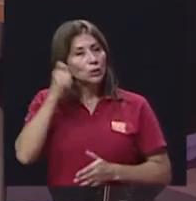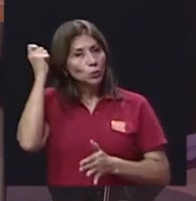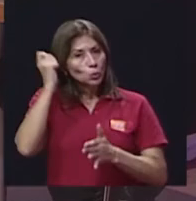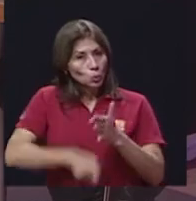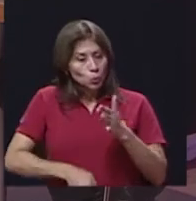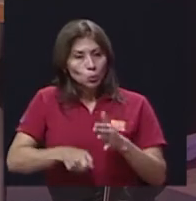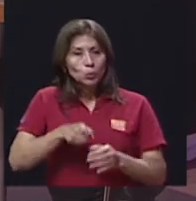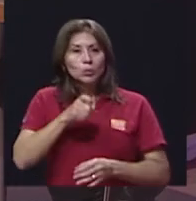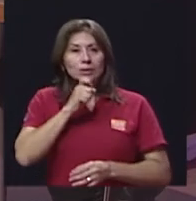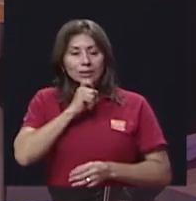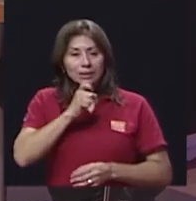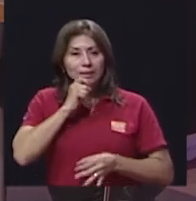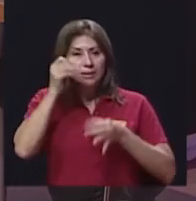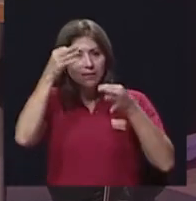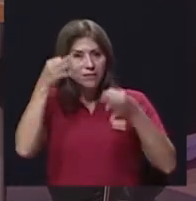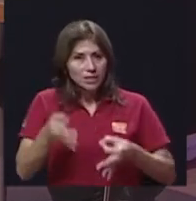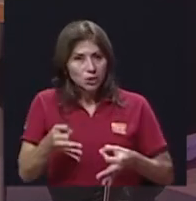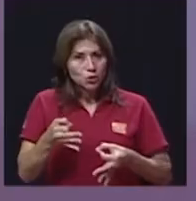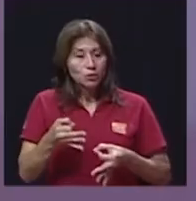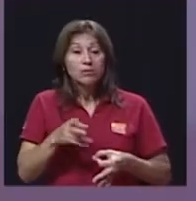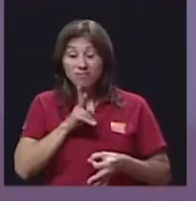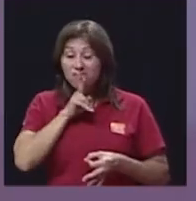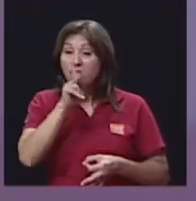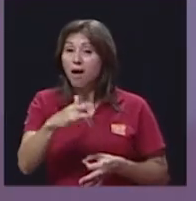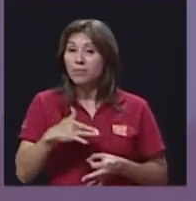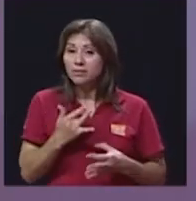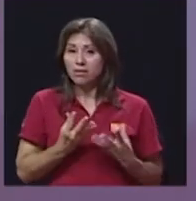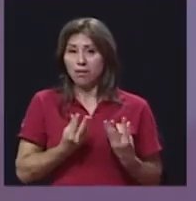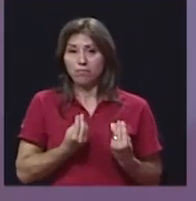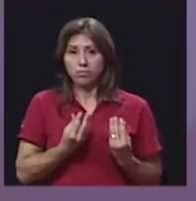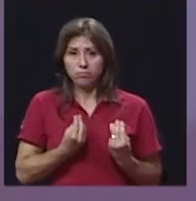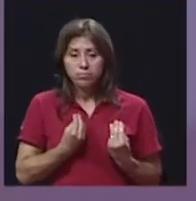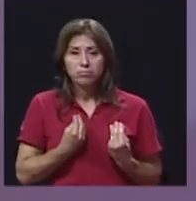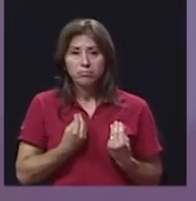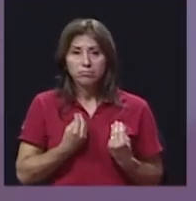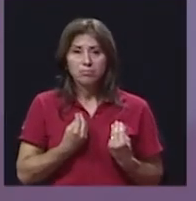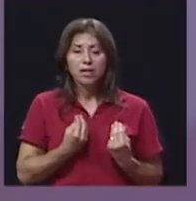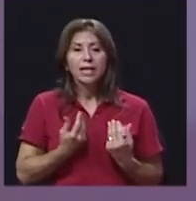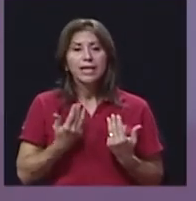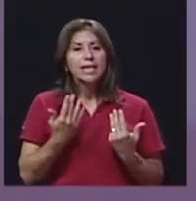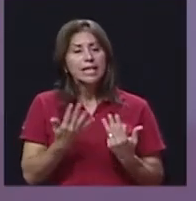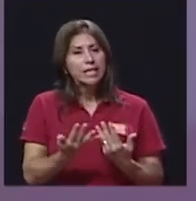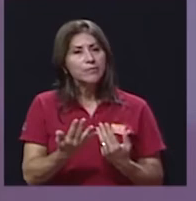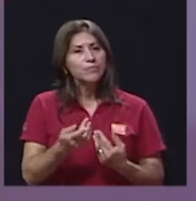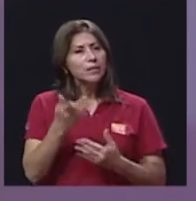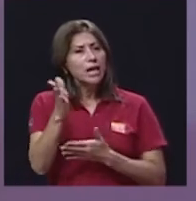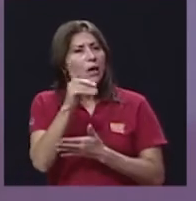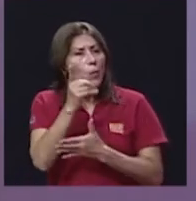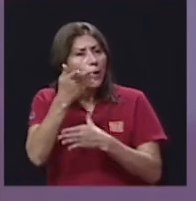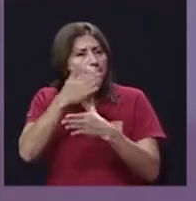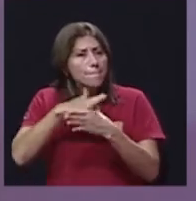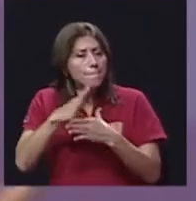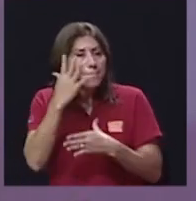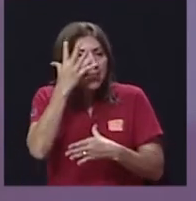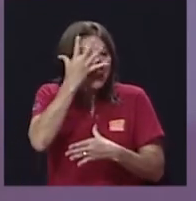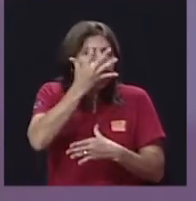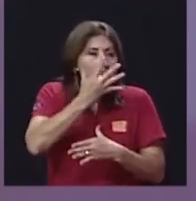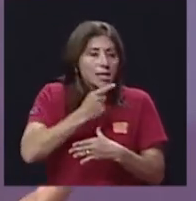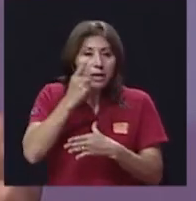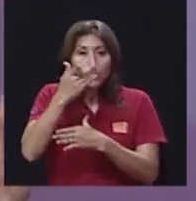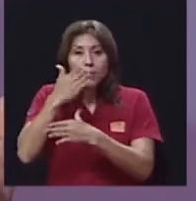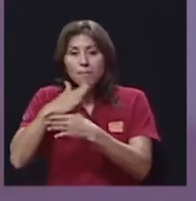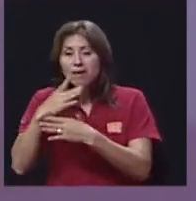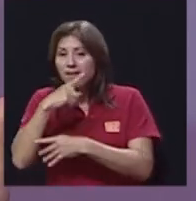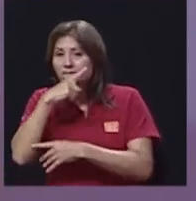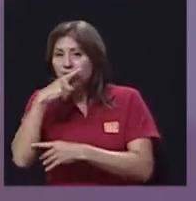muy que da pánico que da pánico y tiene un lado muy lindo y otro lado espantoso